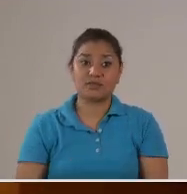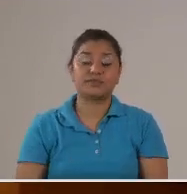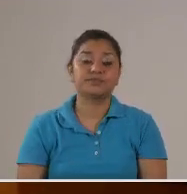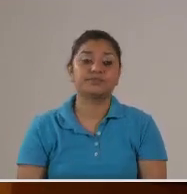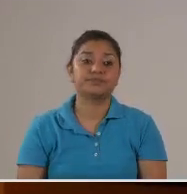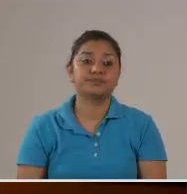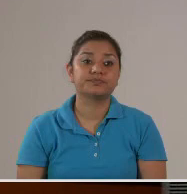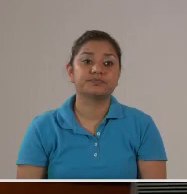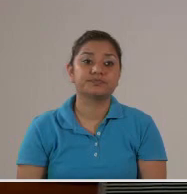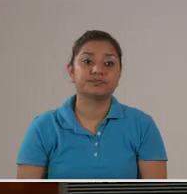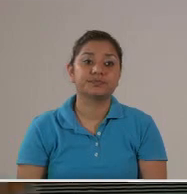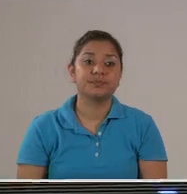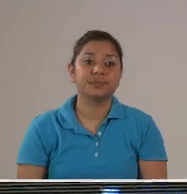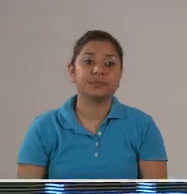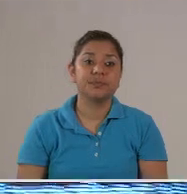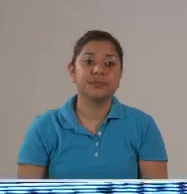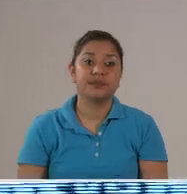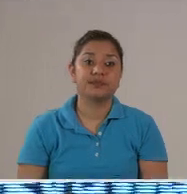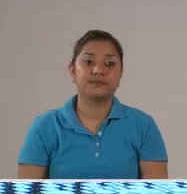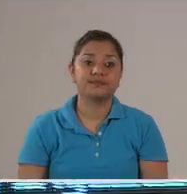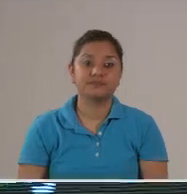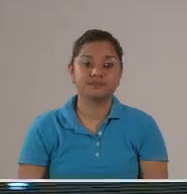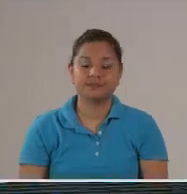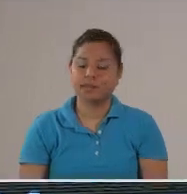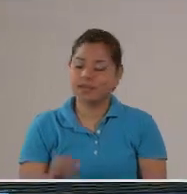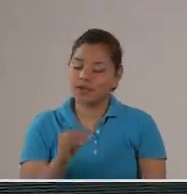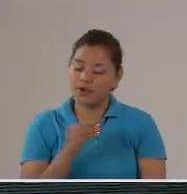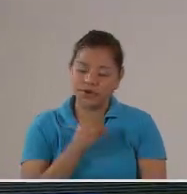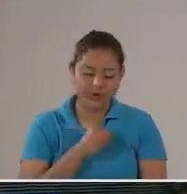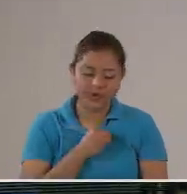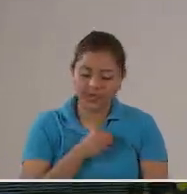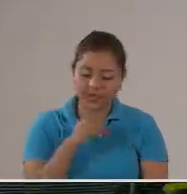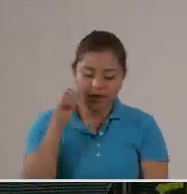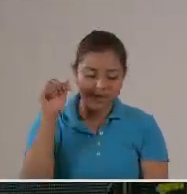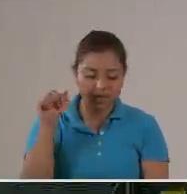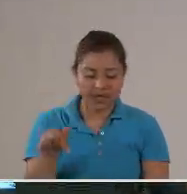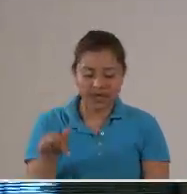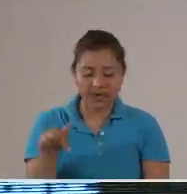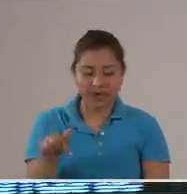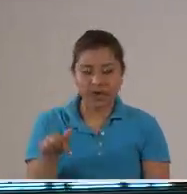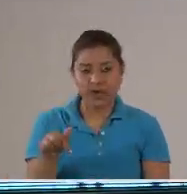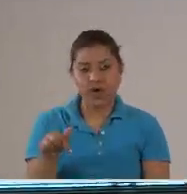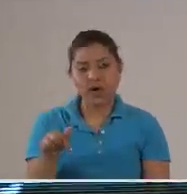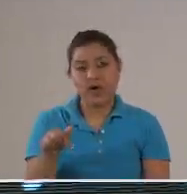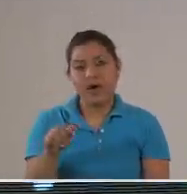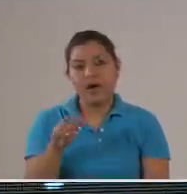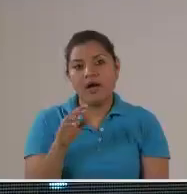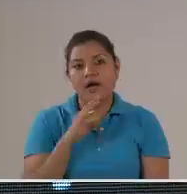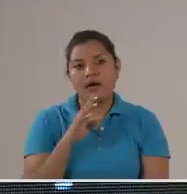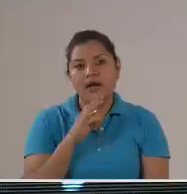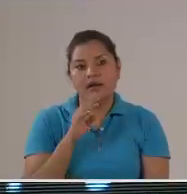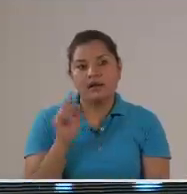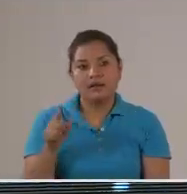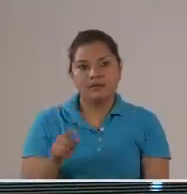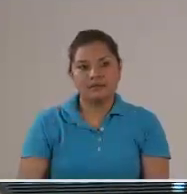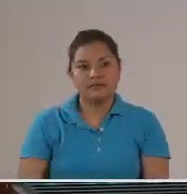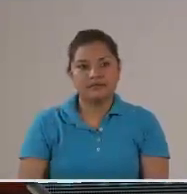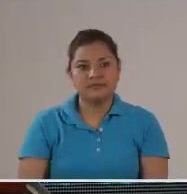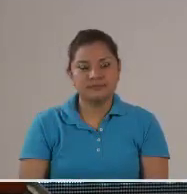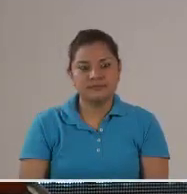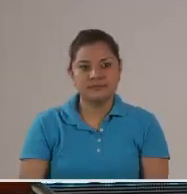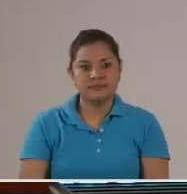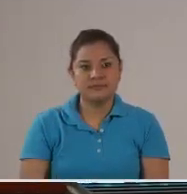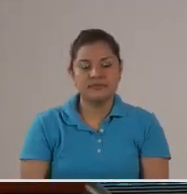Oh Eso de la discriminación es otro tema no me quiero detener mucho en eso pero sí es un tema impresionante déjeme seguirle